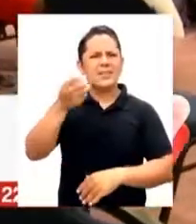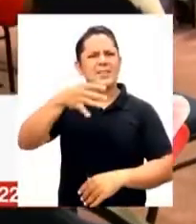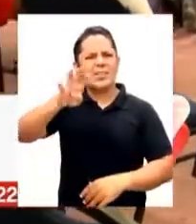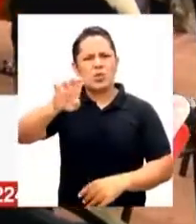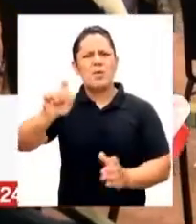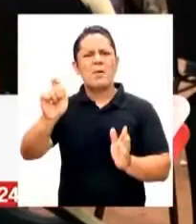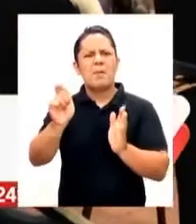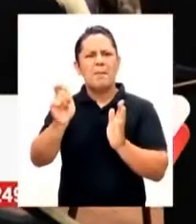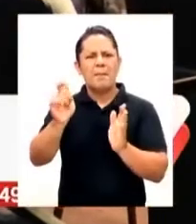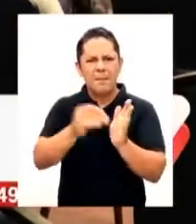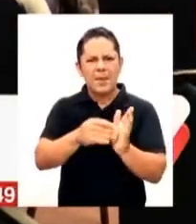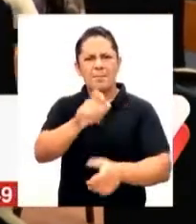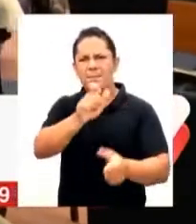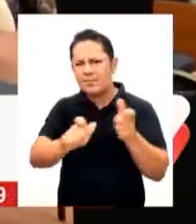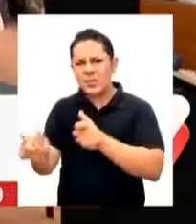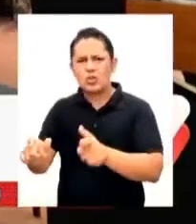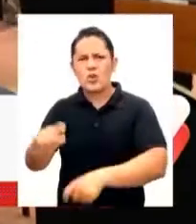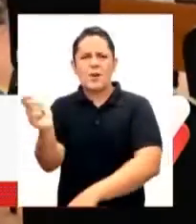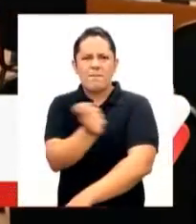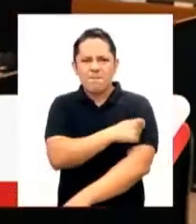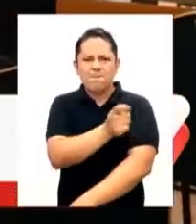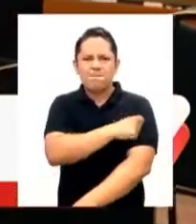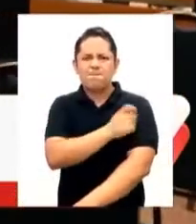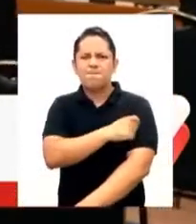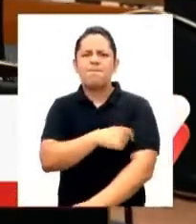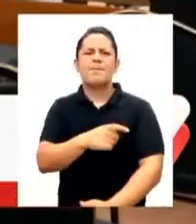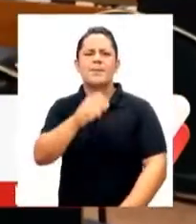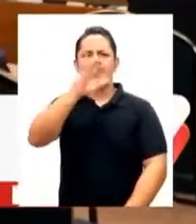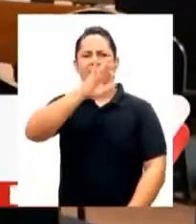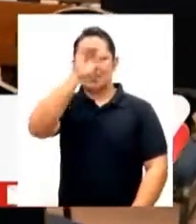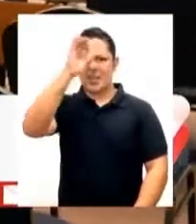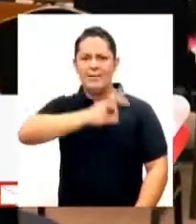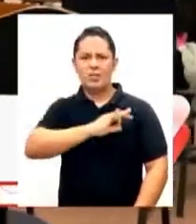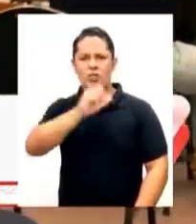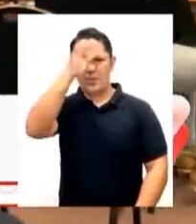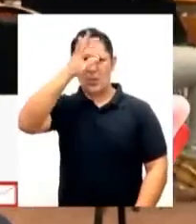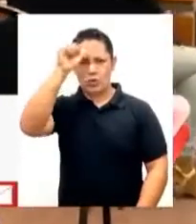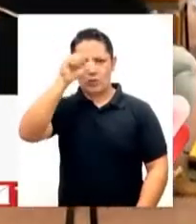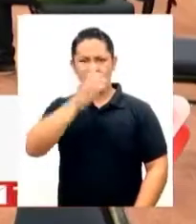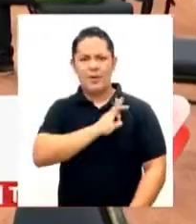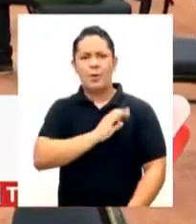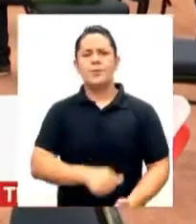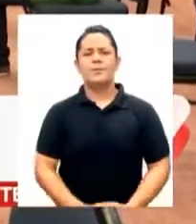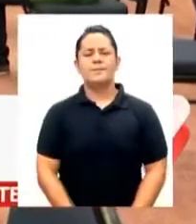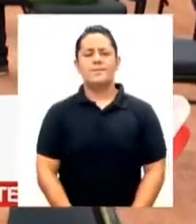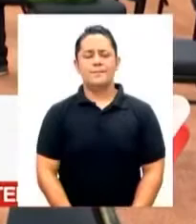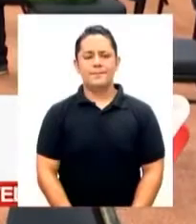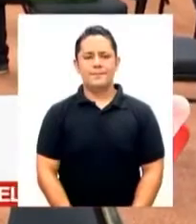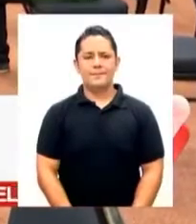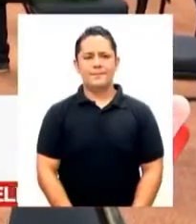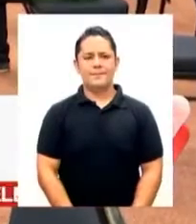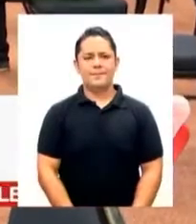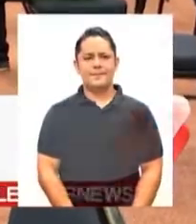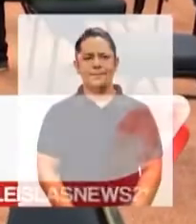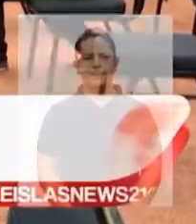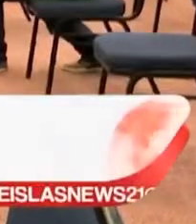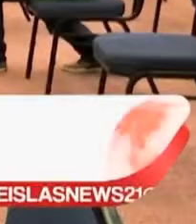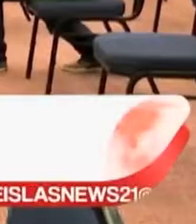3.000 personas fueron inmunizadas en la isla de san andrés para sumar a las más de 19 mil vacunas que se aplicaron durante el fin de